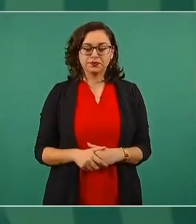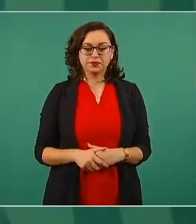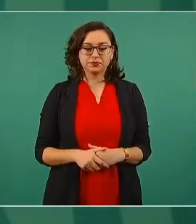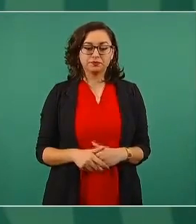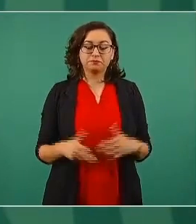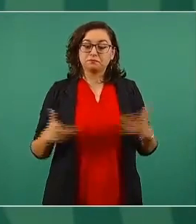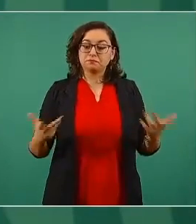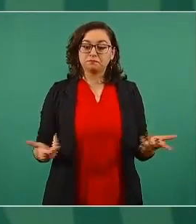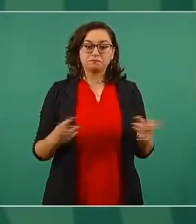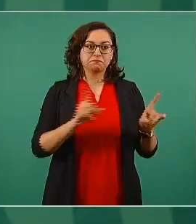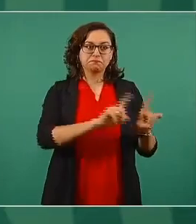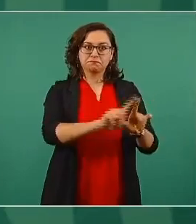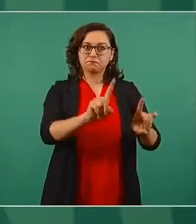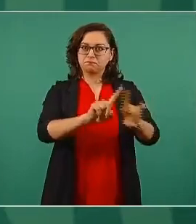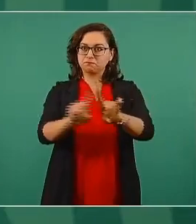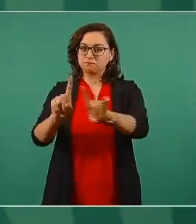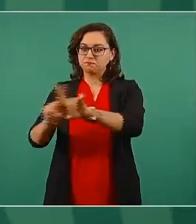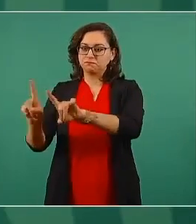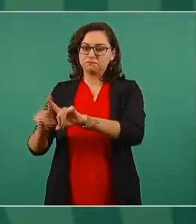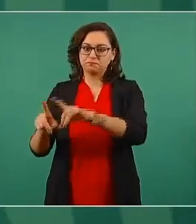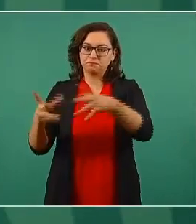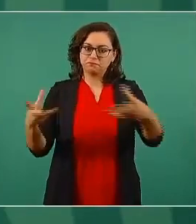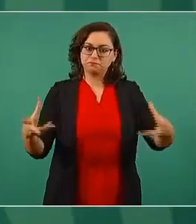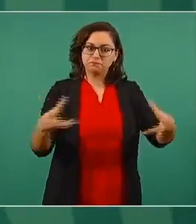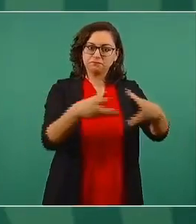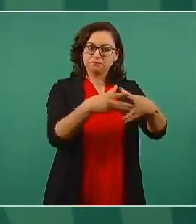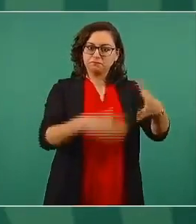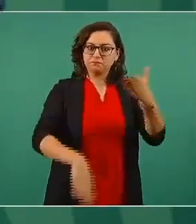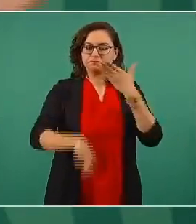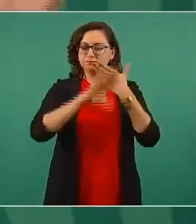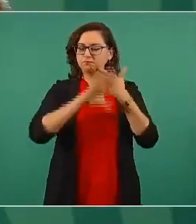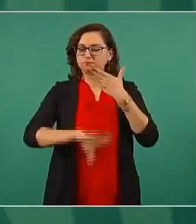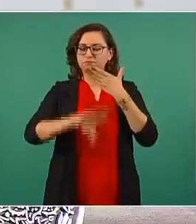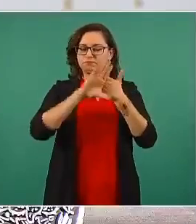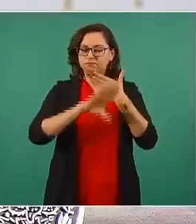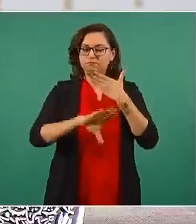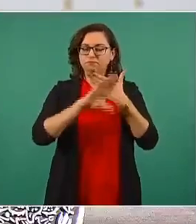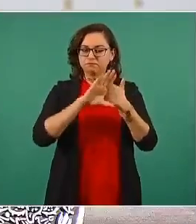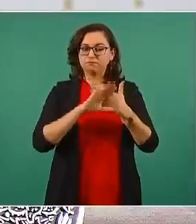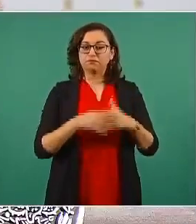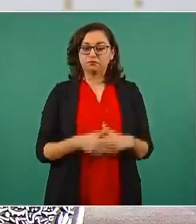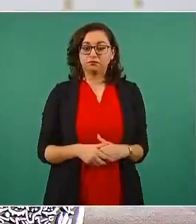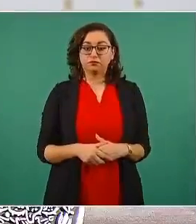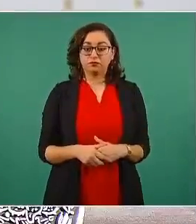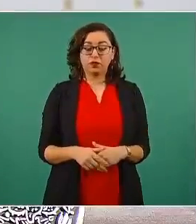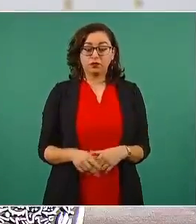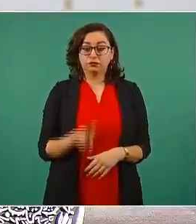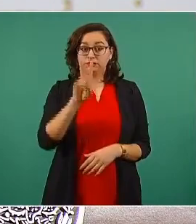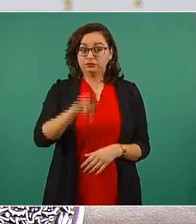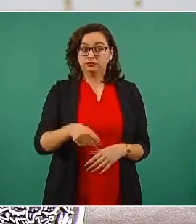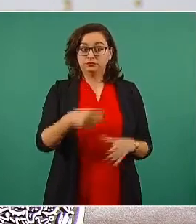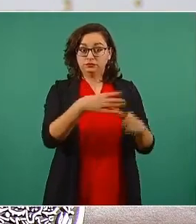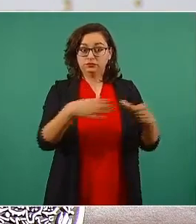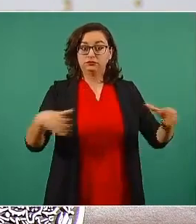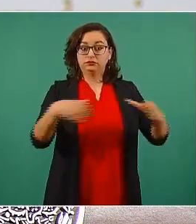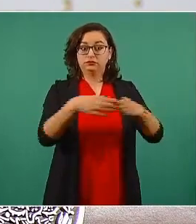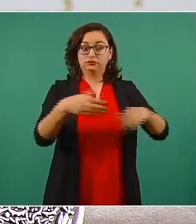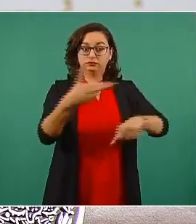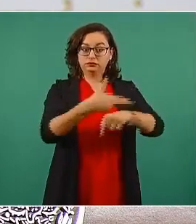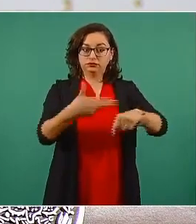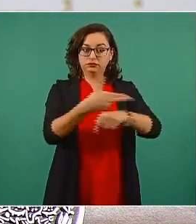y otros que están en lo mismo. Es algo orquestado.